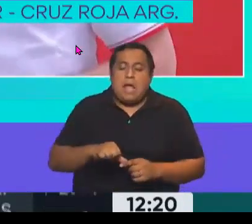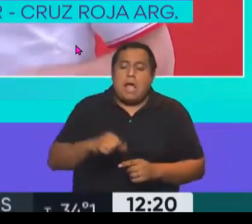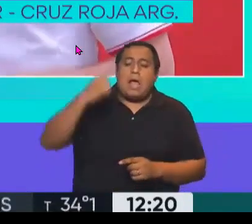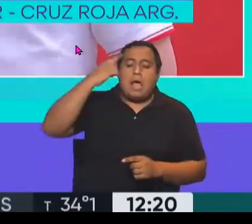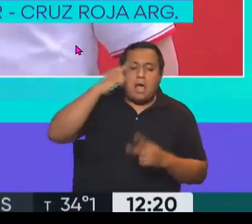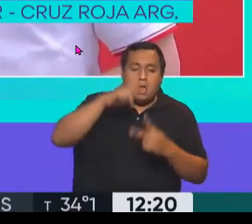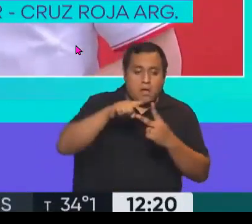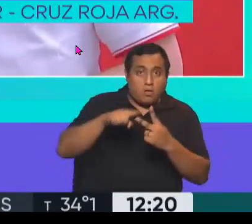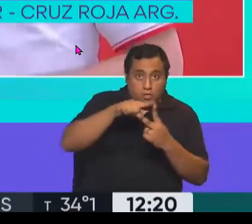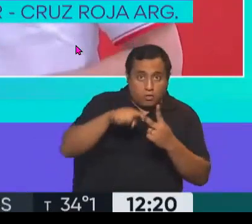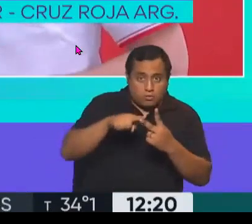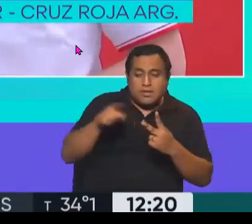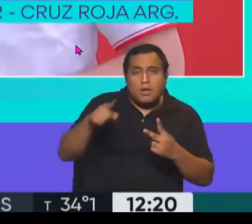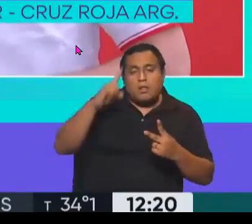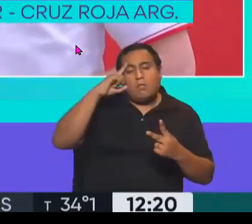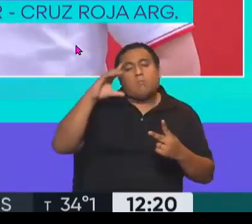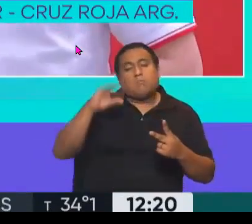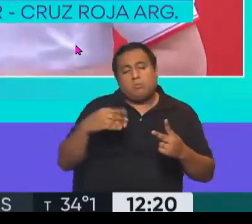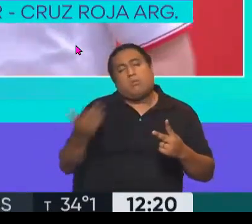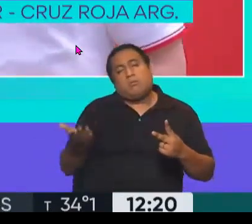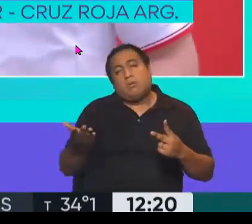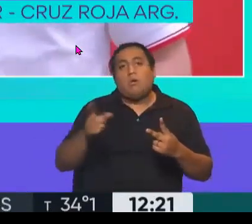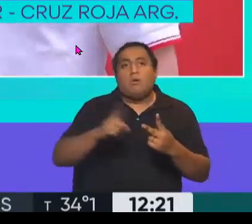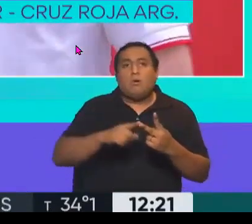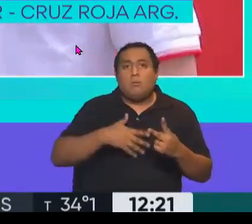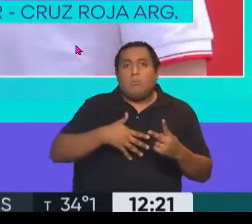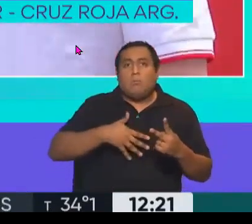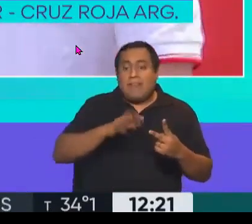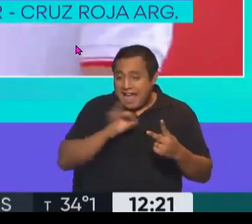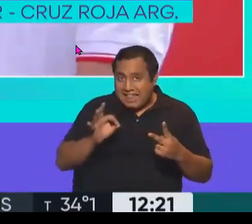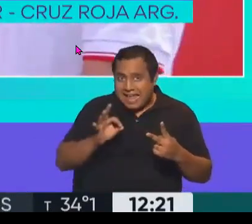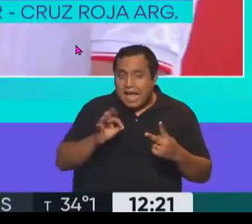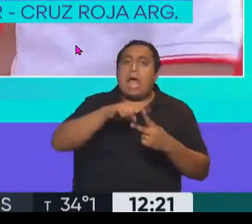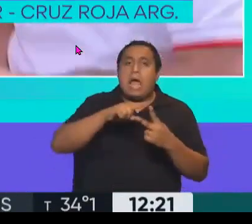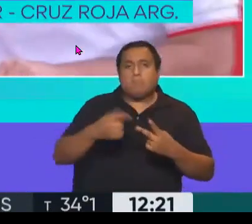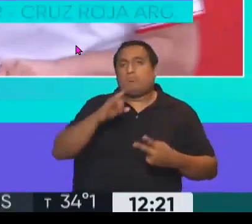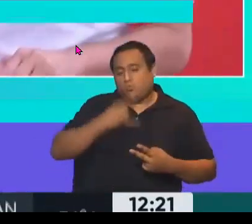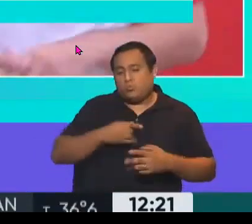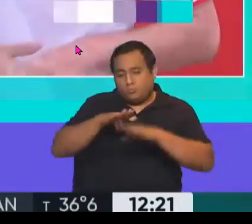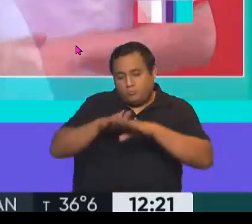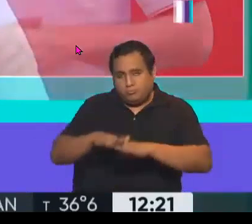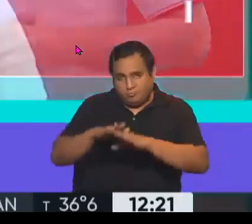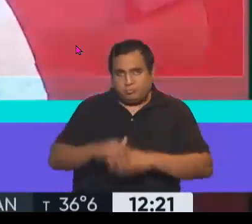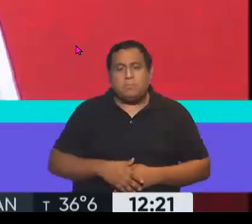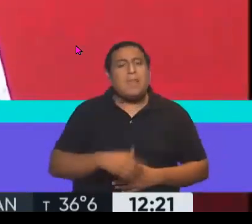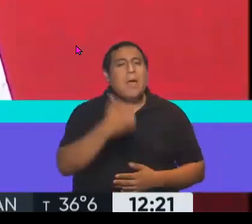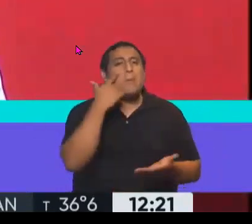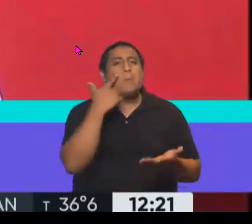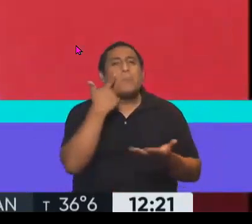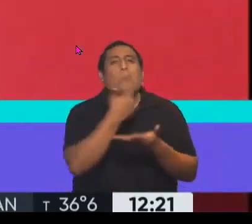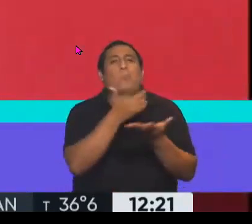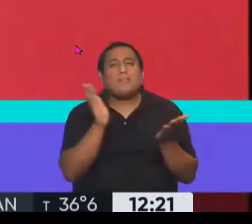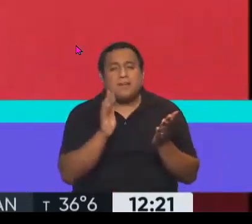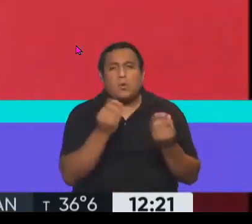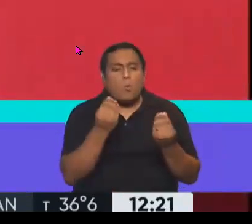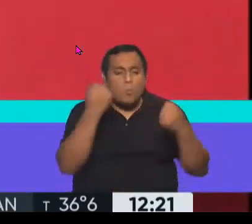respiración serían los dos criterios para comenzar estas maniobras lo antes posible. Matías, si te parece, la demostración práctica. Sí, Vero.